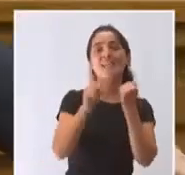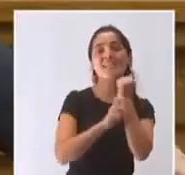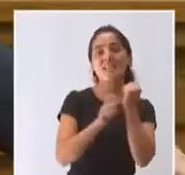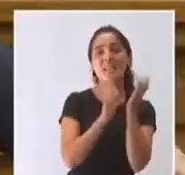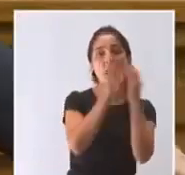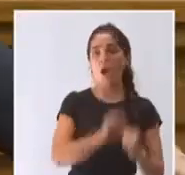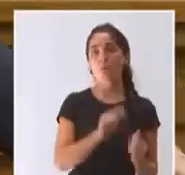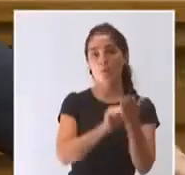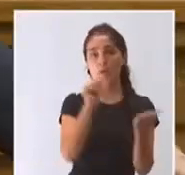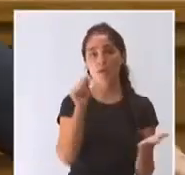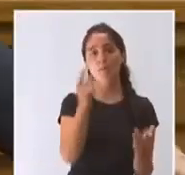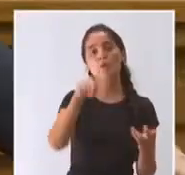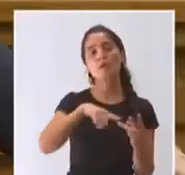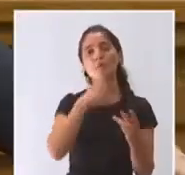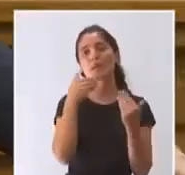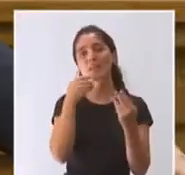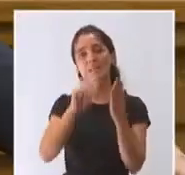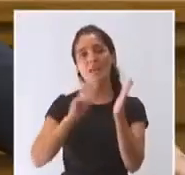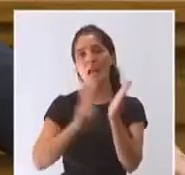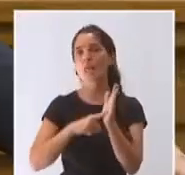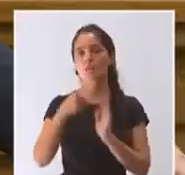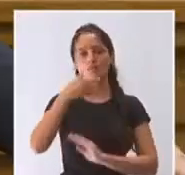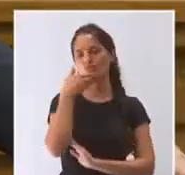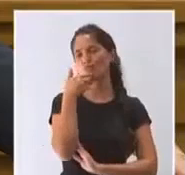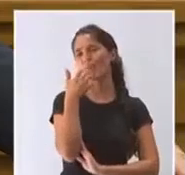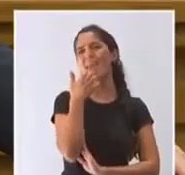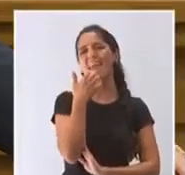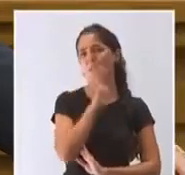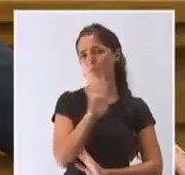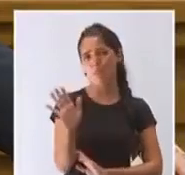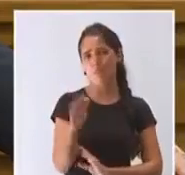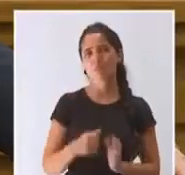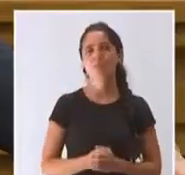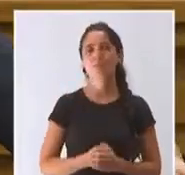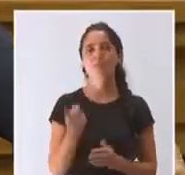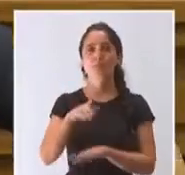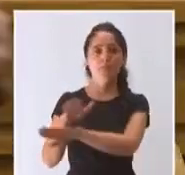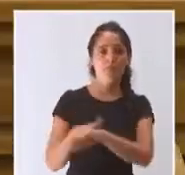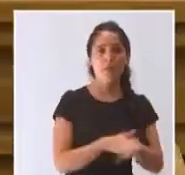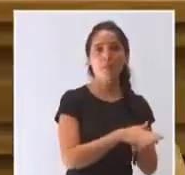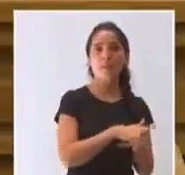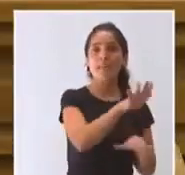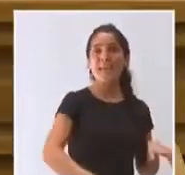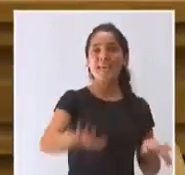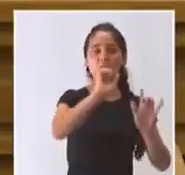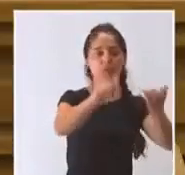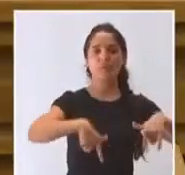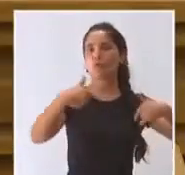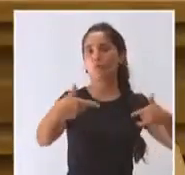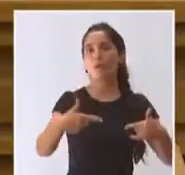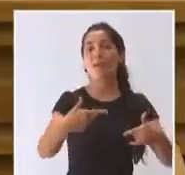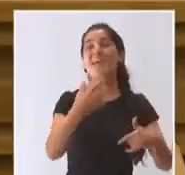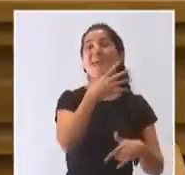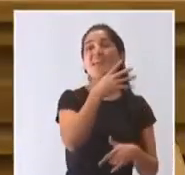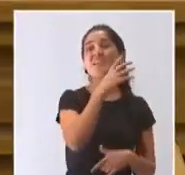yo creo que es ejemplar en esta materia somos una gran potencia en patrimonio natural 114 espacios protegidos